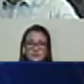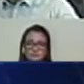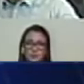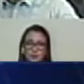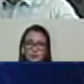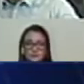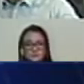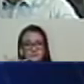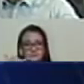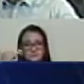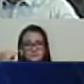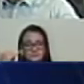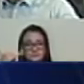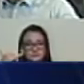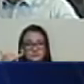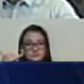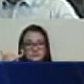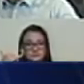mira.